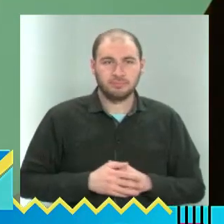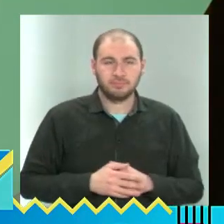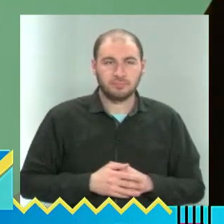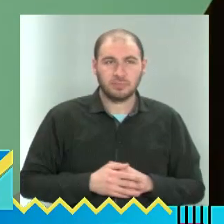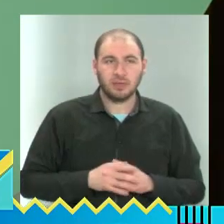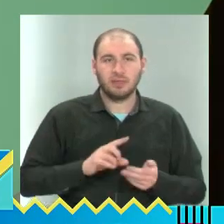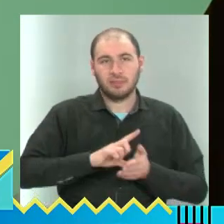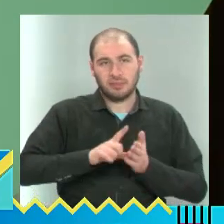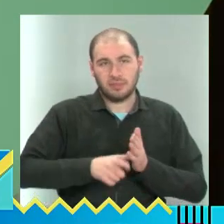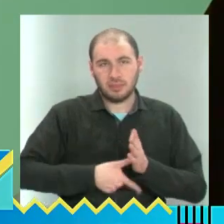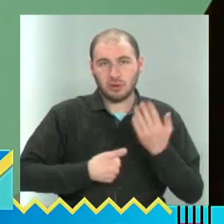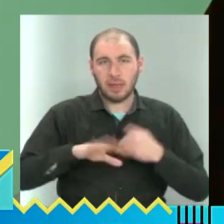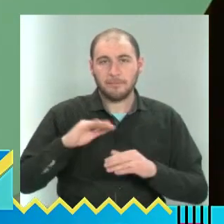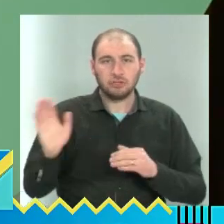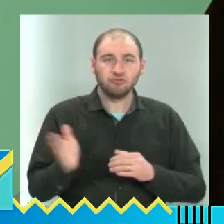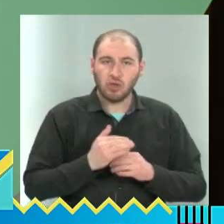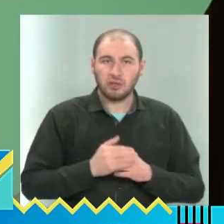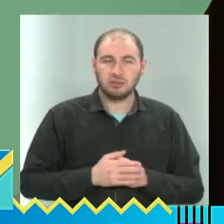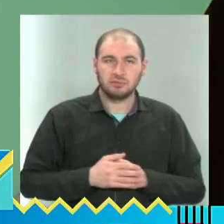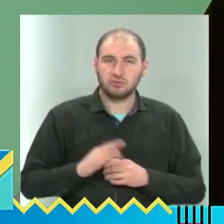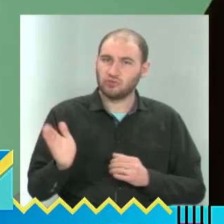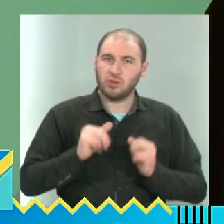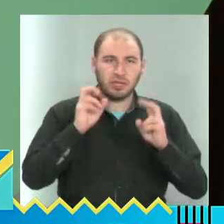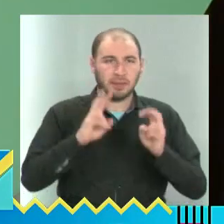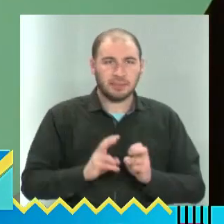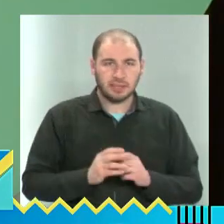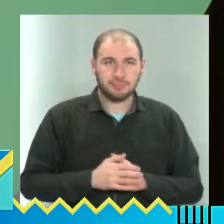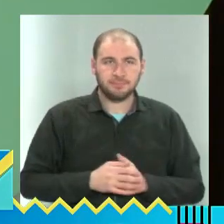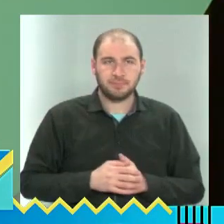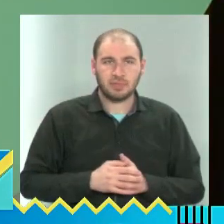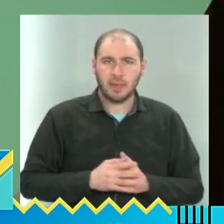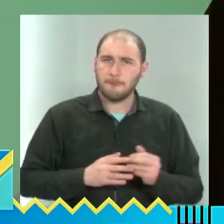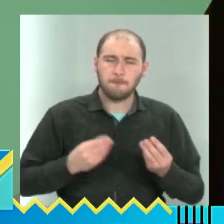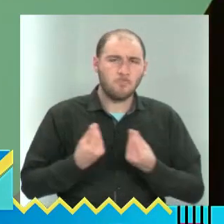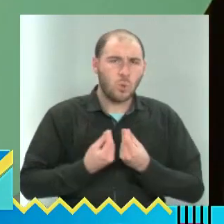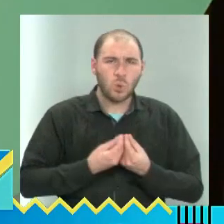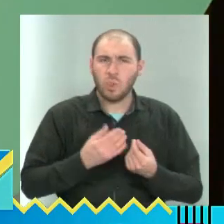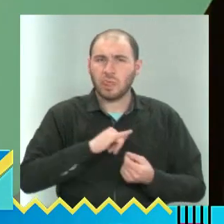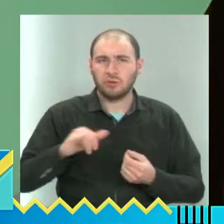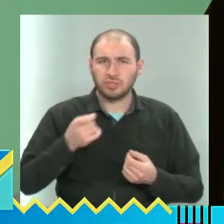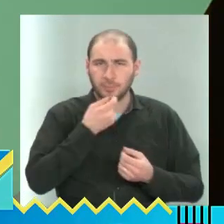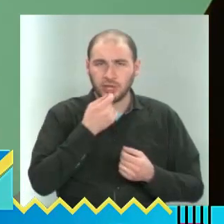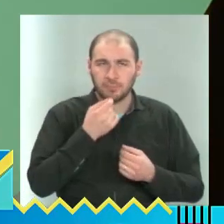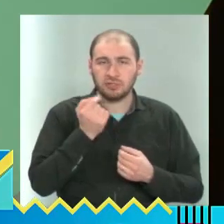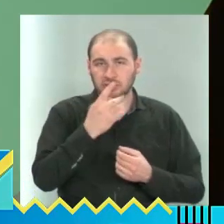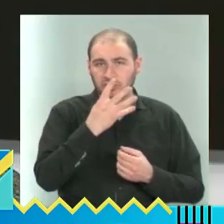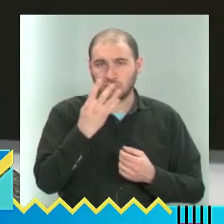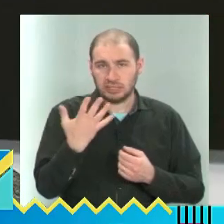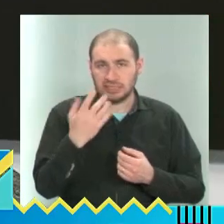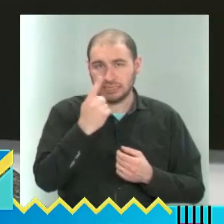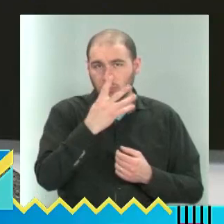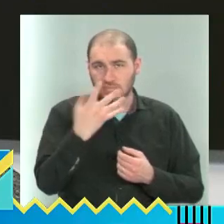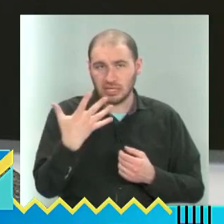se demoran un poco más que otras, pero todas se terminan investigando. Y la mayoría de las denuncias, por ejemplo, las que se hacen en el